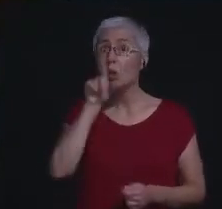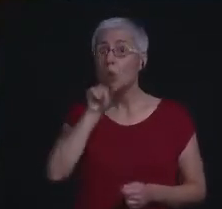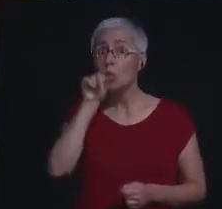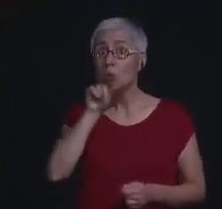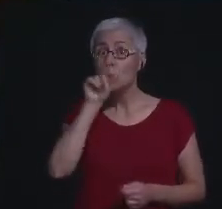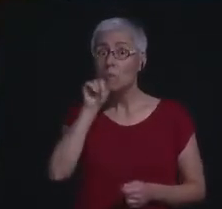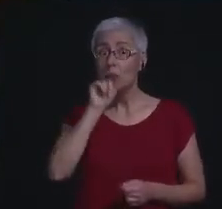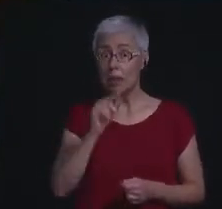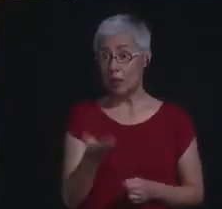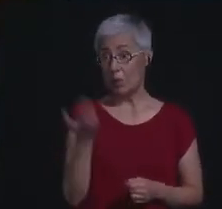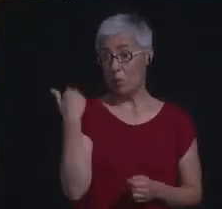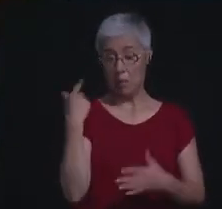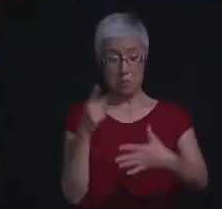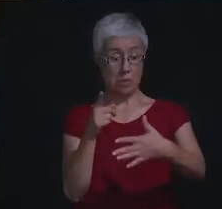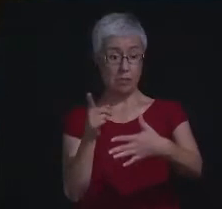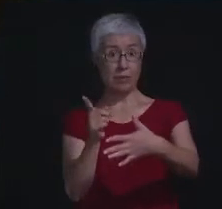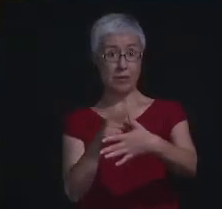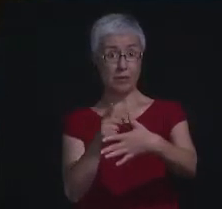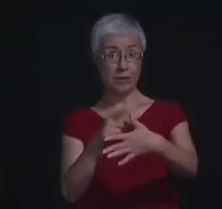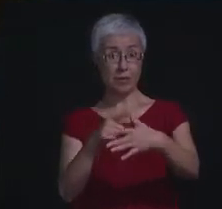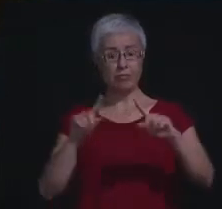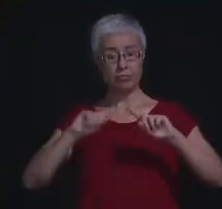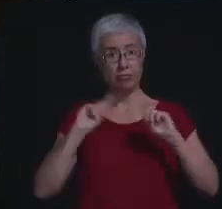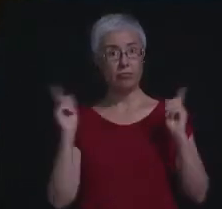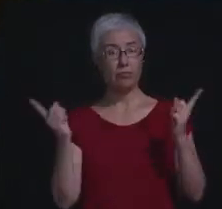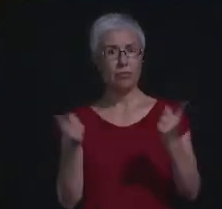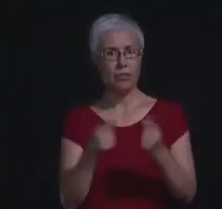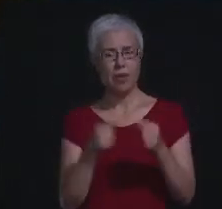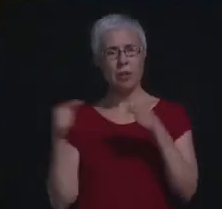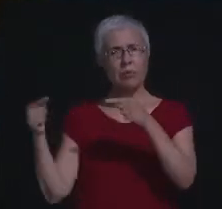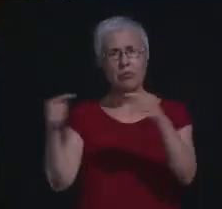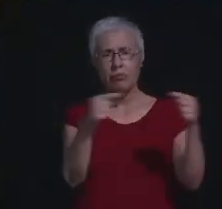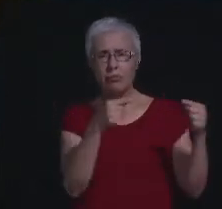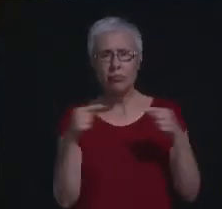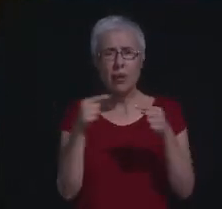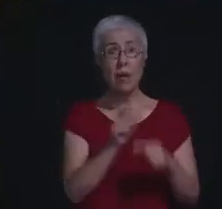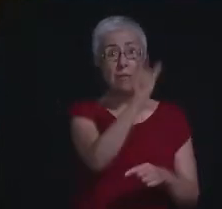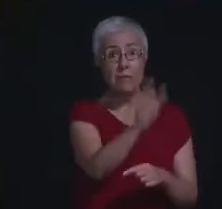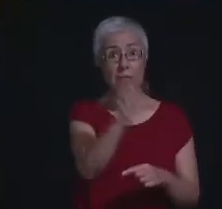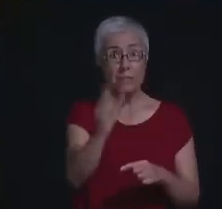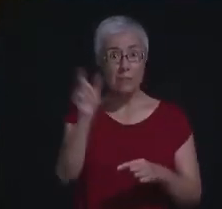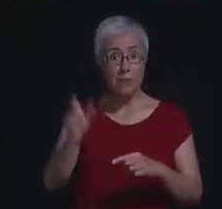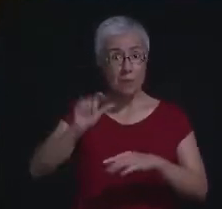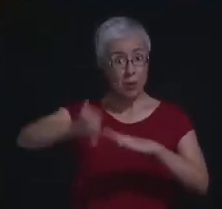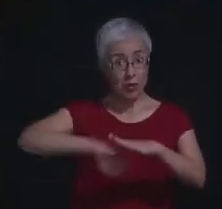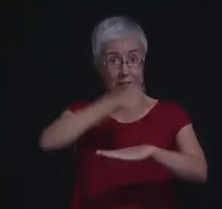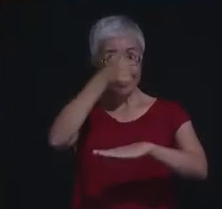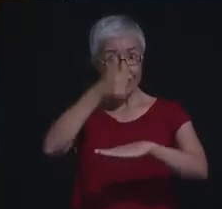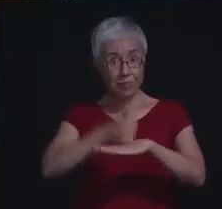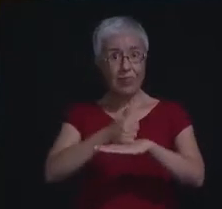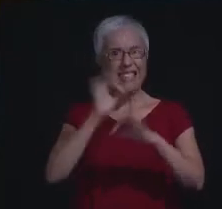los tuits que se hizo el lunes, sobre la mesa redonda de Carlota, Oriol y Cristina, donde destacáis sobre